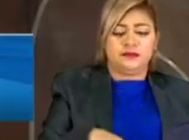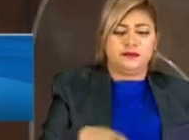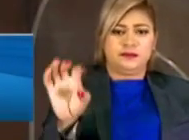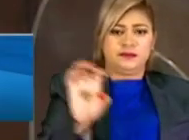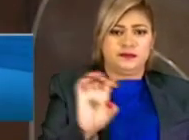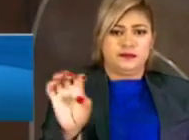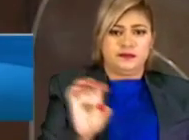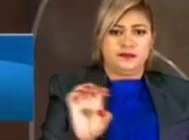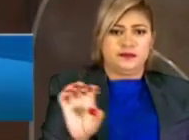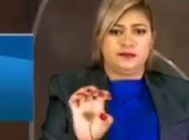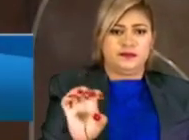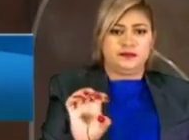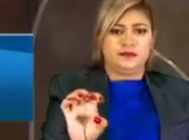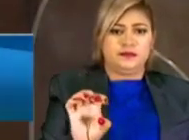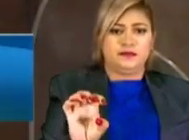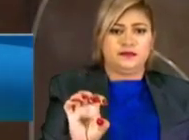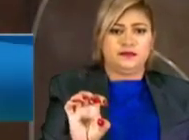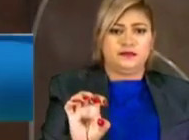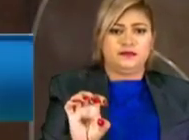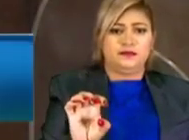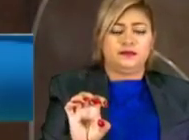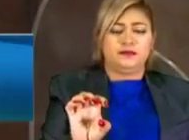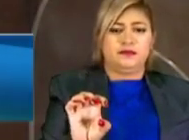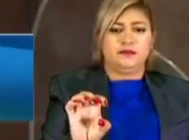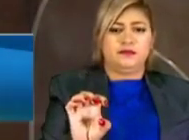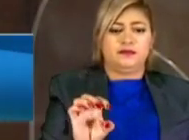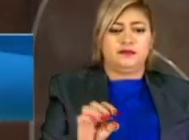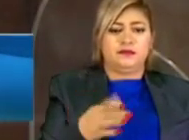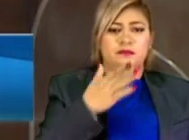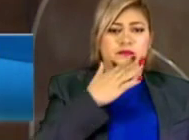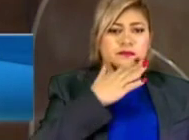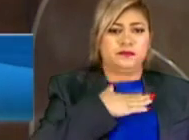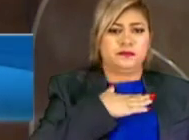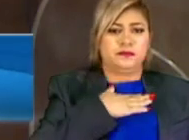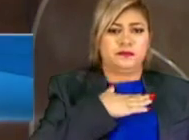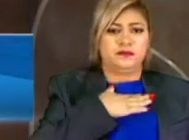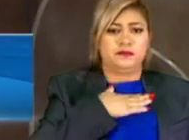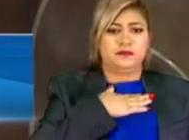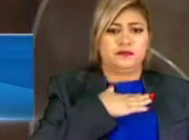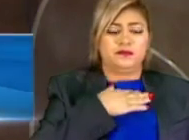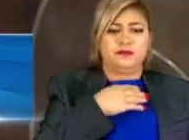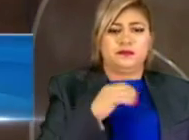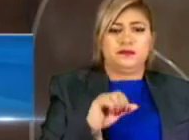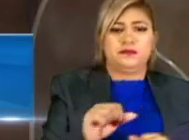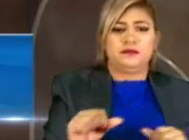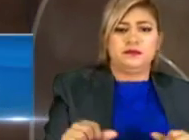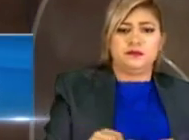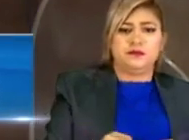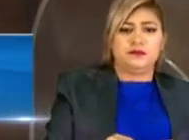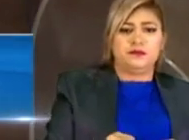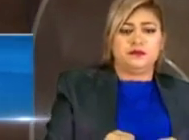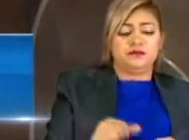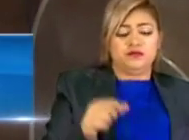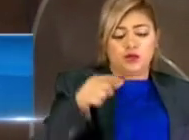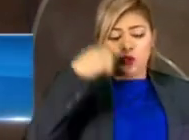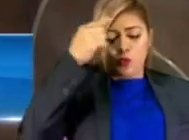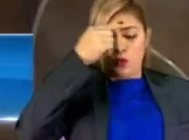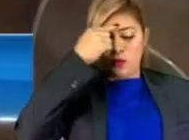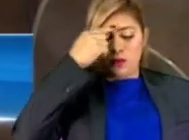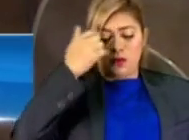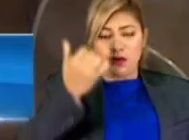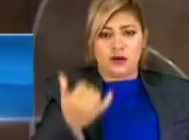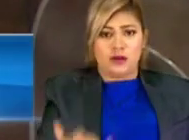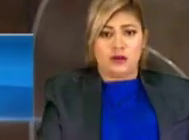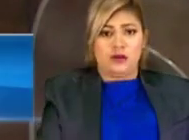anunciaré las acciones que durante mi administración estaremos ejecutando con